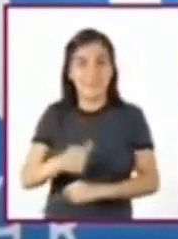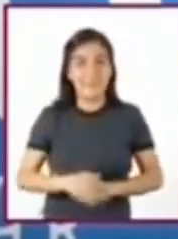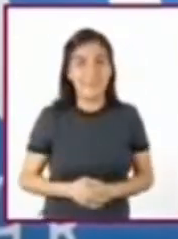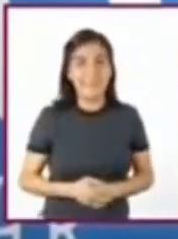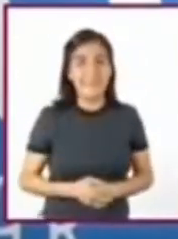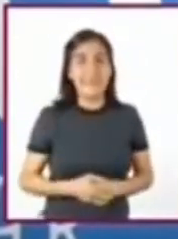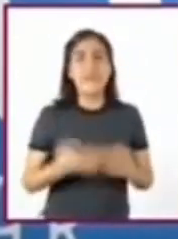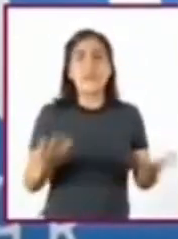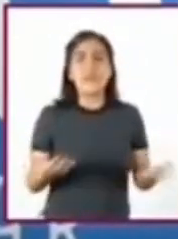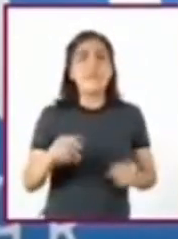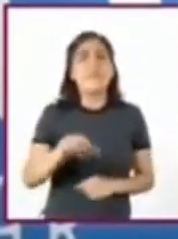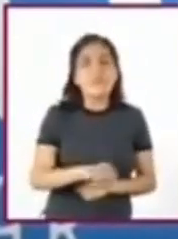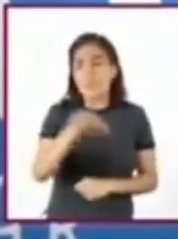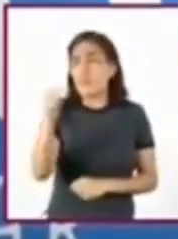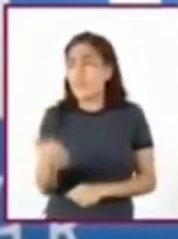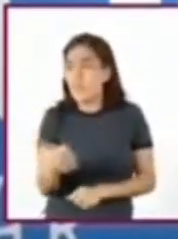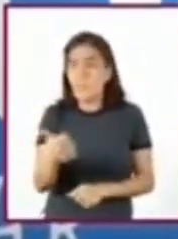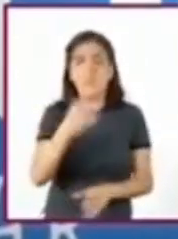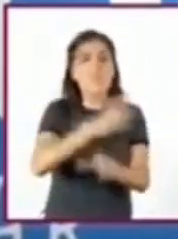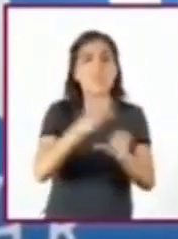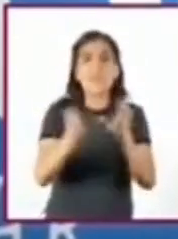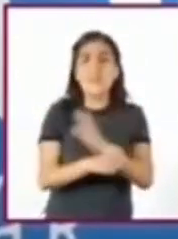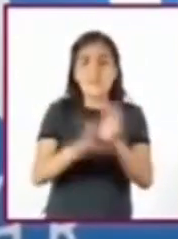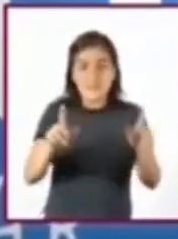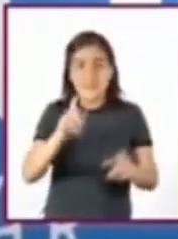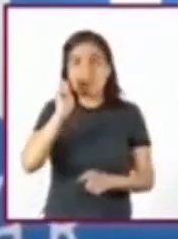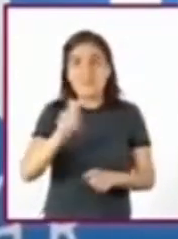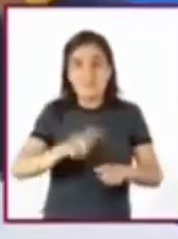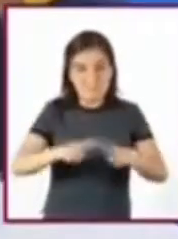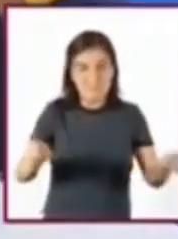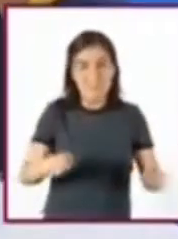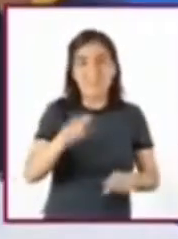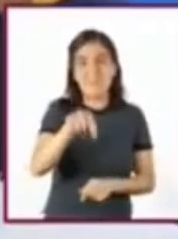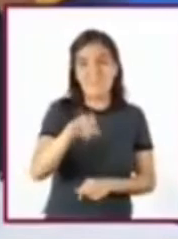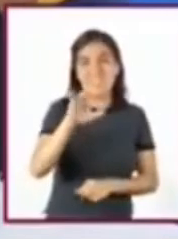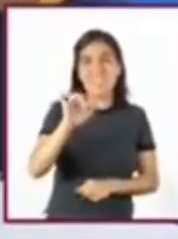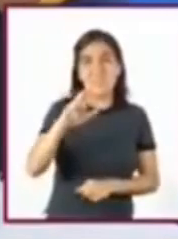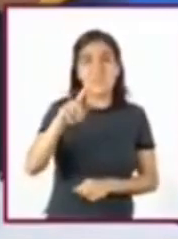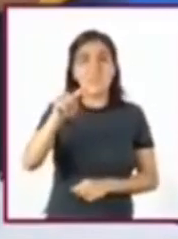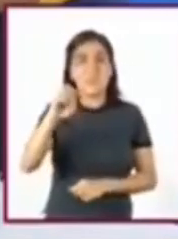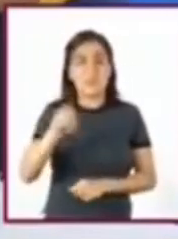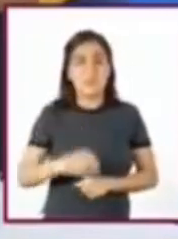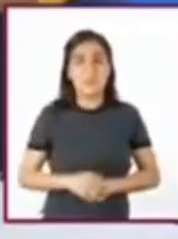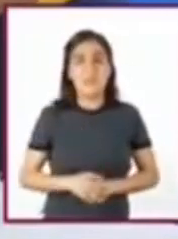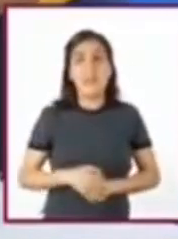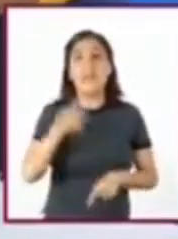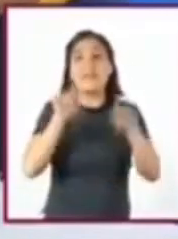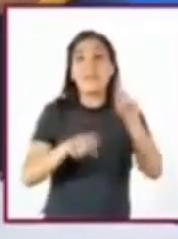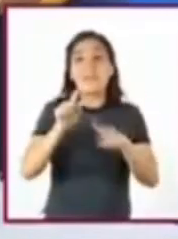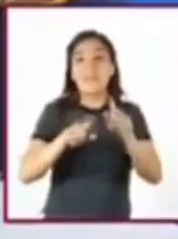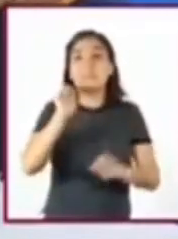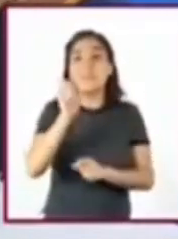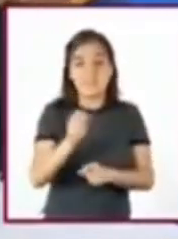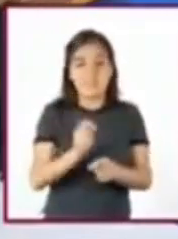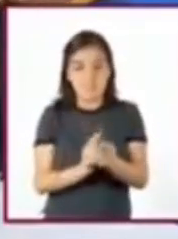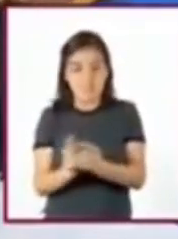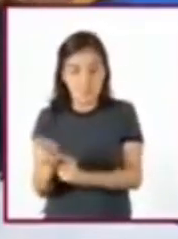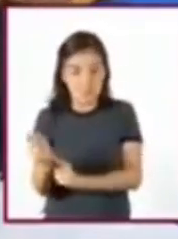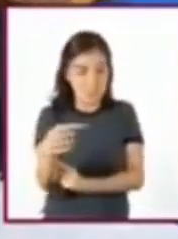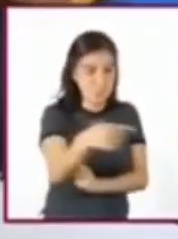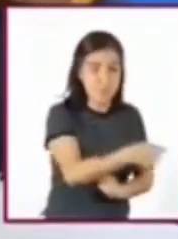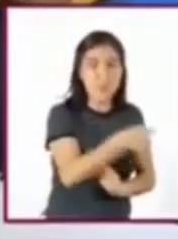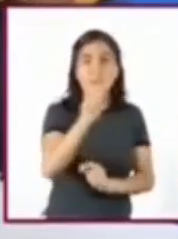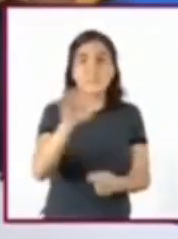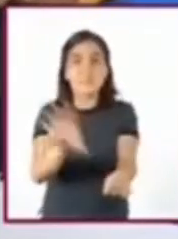¿En qué otra cosa se diferencian los circuitos? En el tipo de corriente que los alimenta, que puede ser